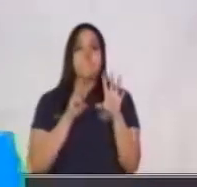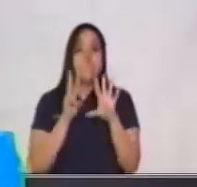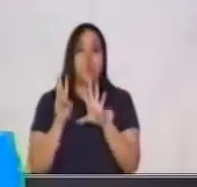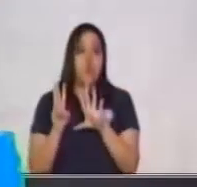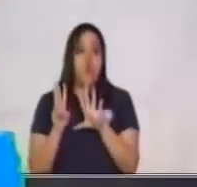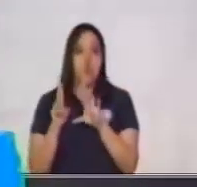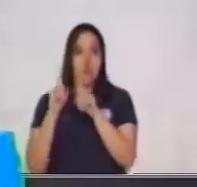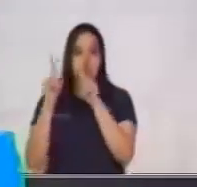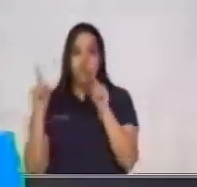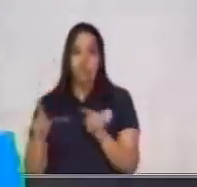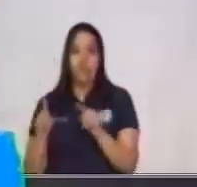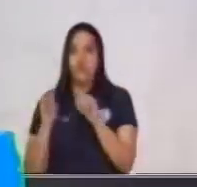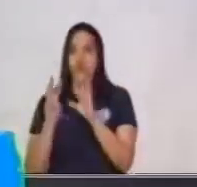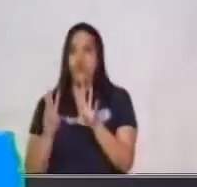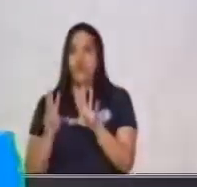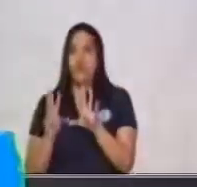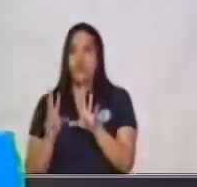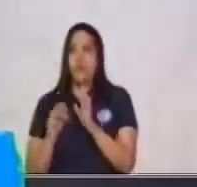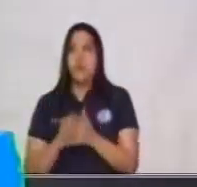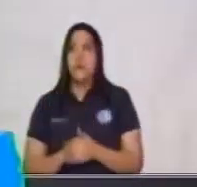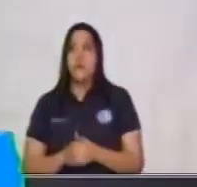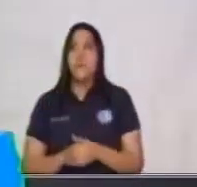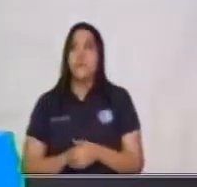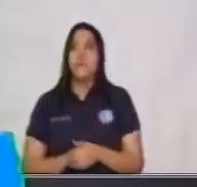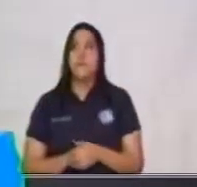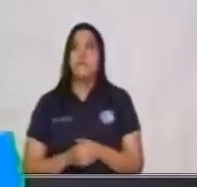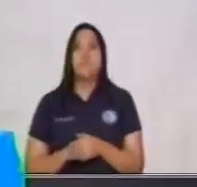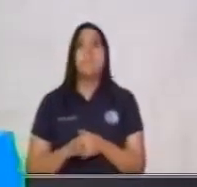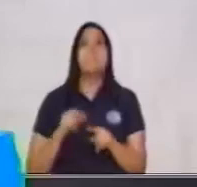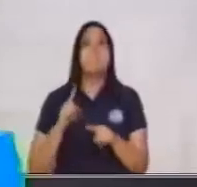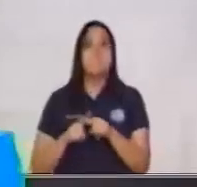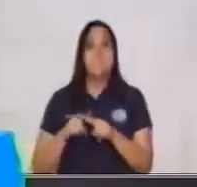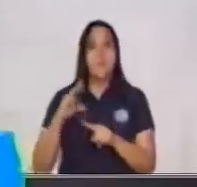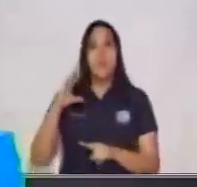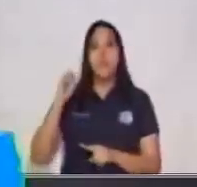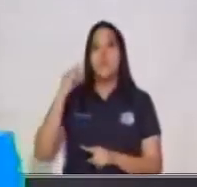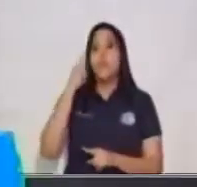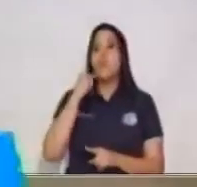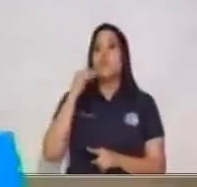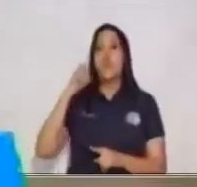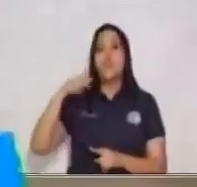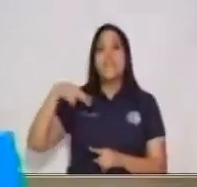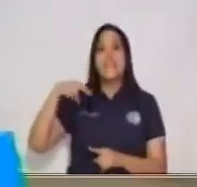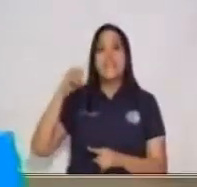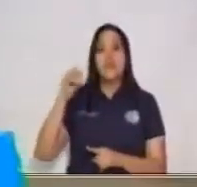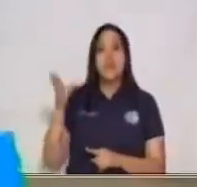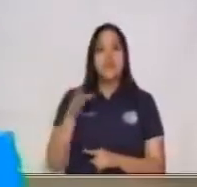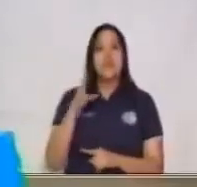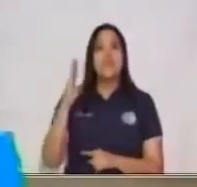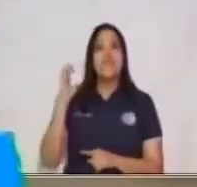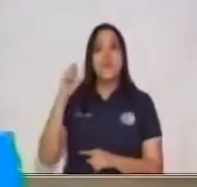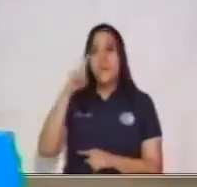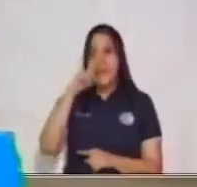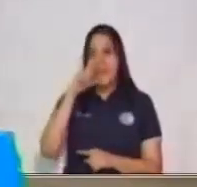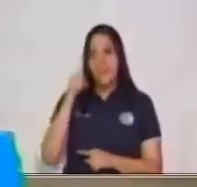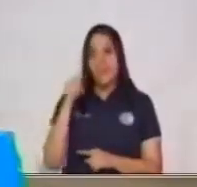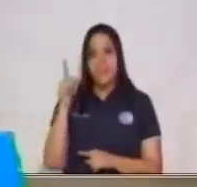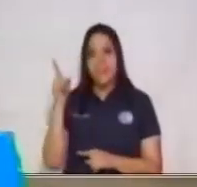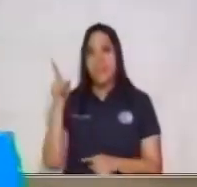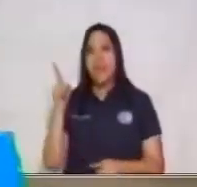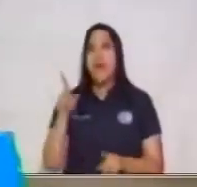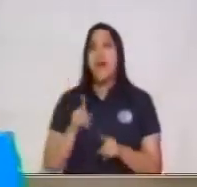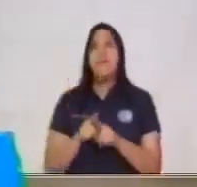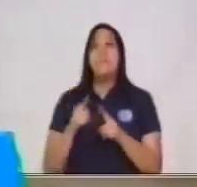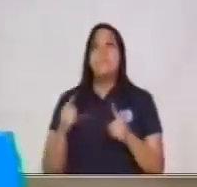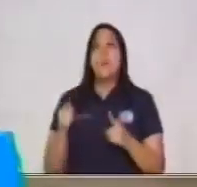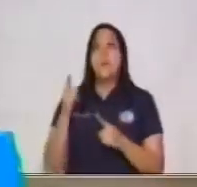C que vale 8 por el coseno de beta. Pero si se dan cuenta, es